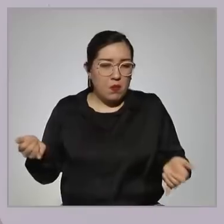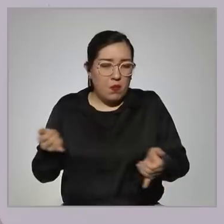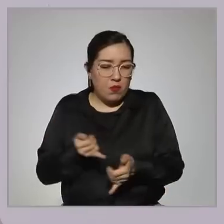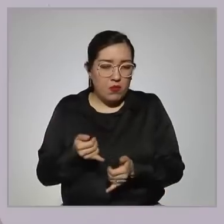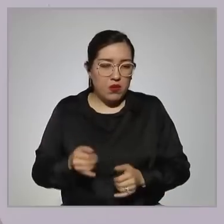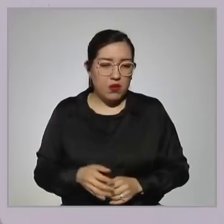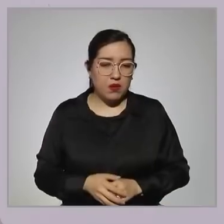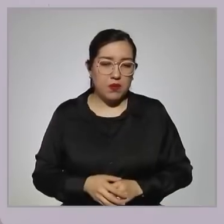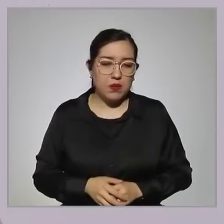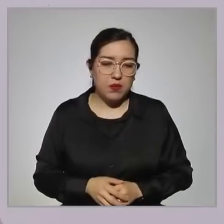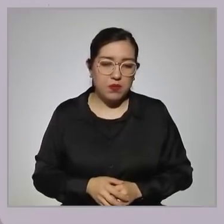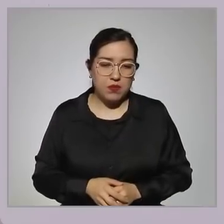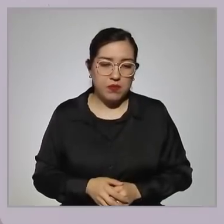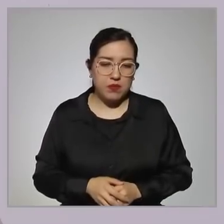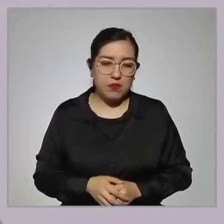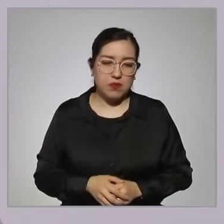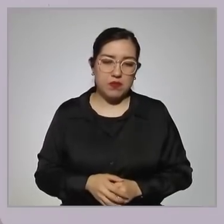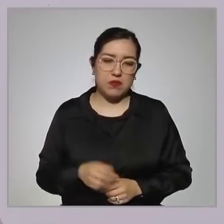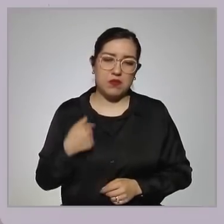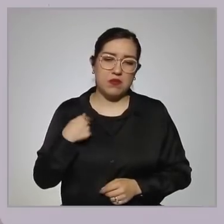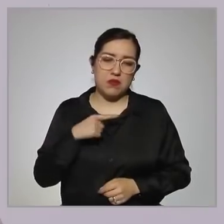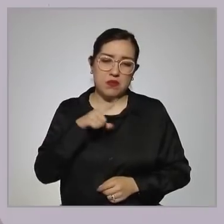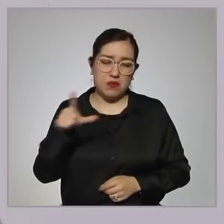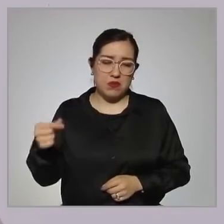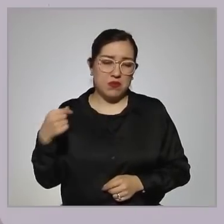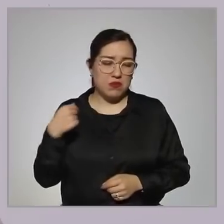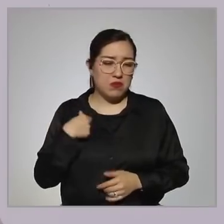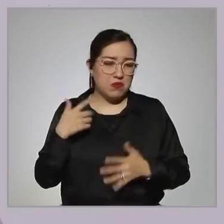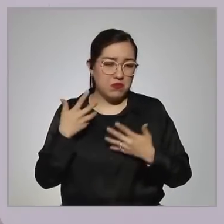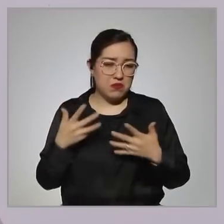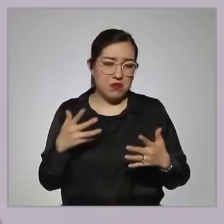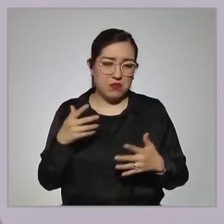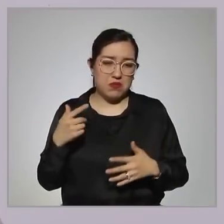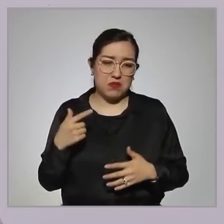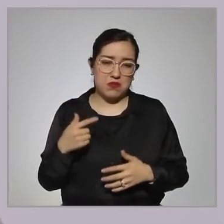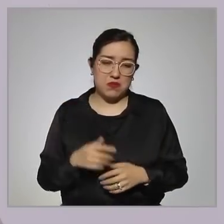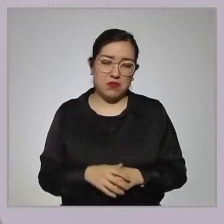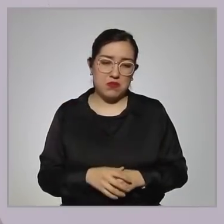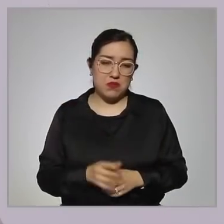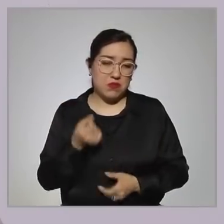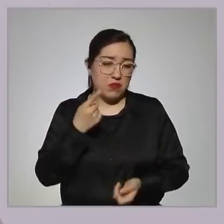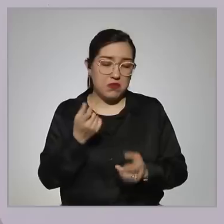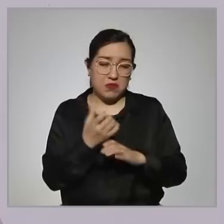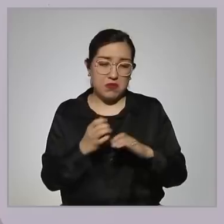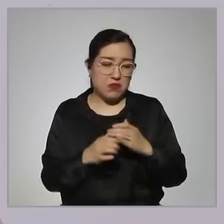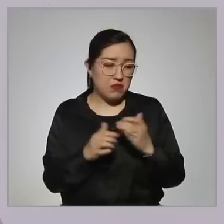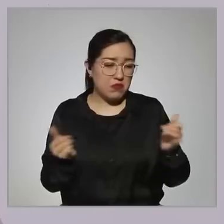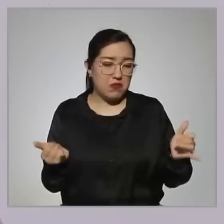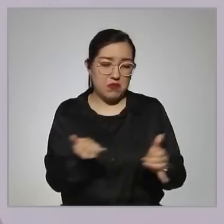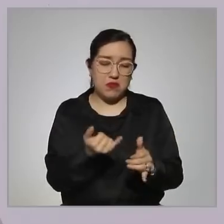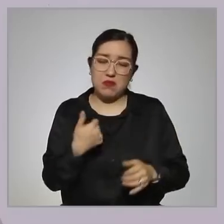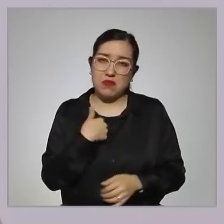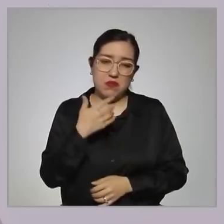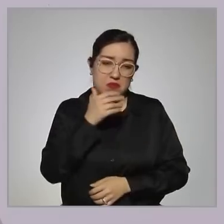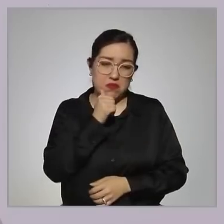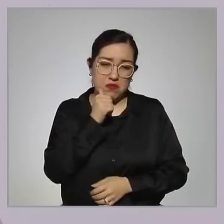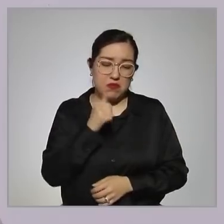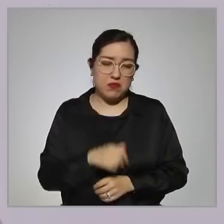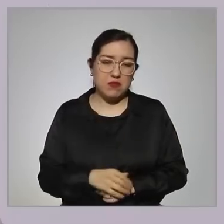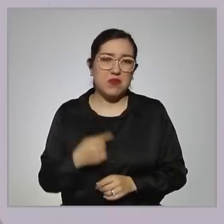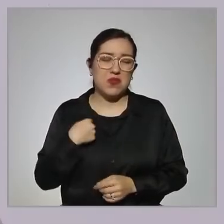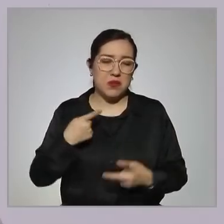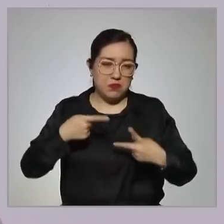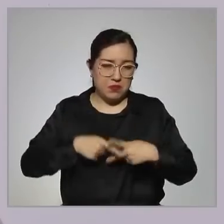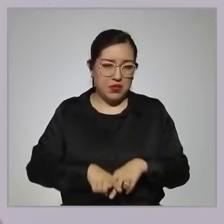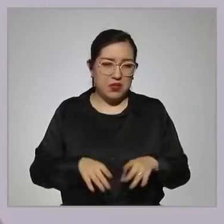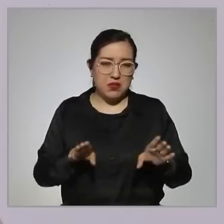que estaba yo obsesionada, sobre todo cuando no lo logras, que es más fácil no lograr ciertas cosas que no. Y empecé una temporada